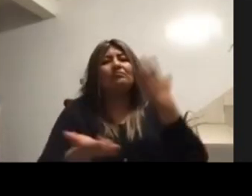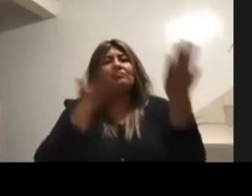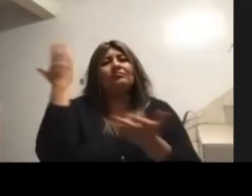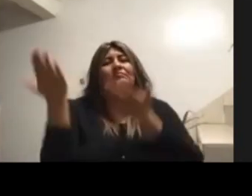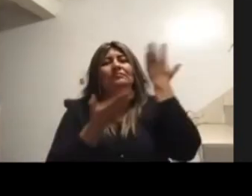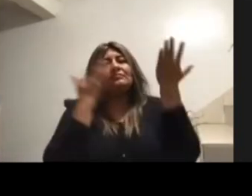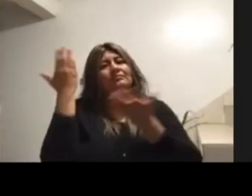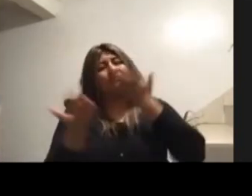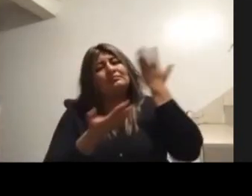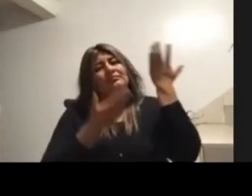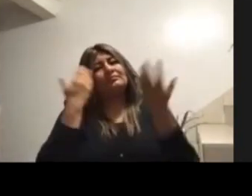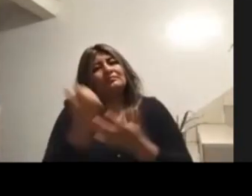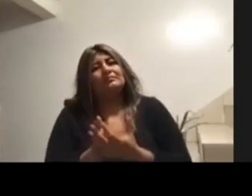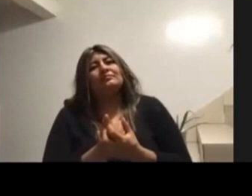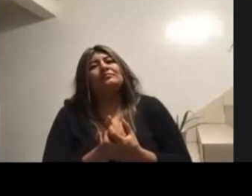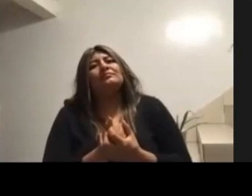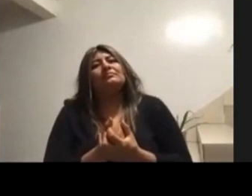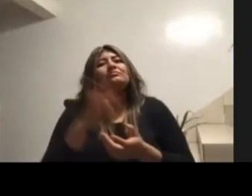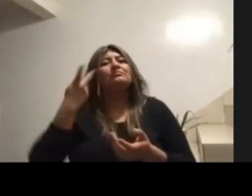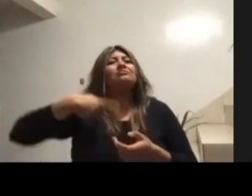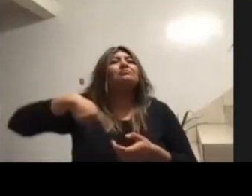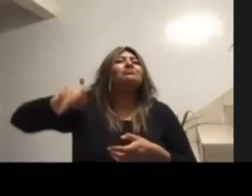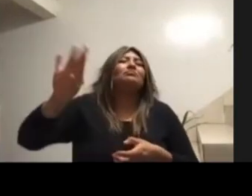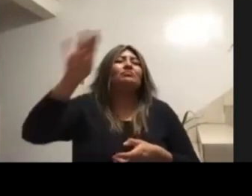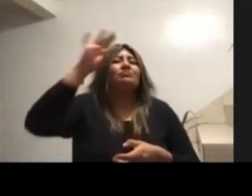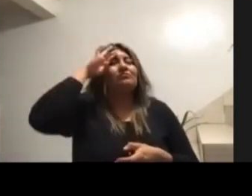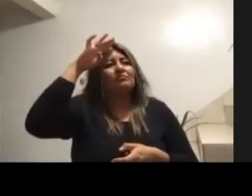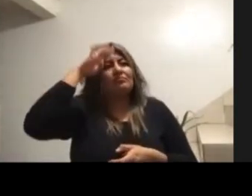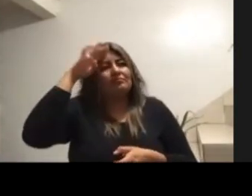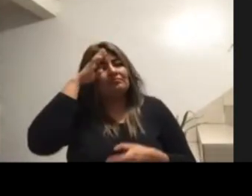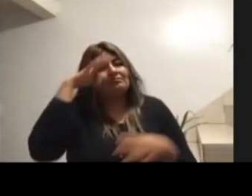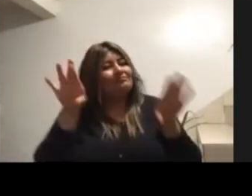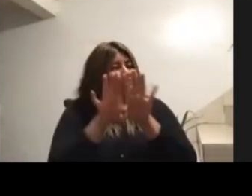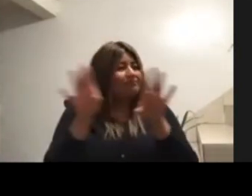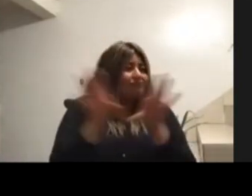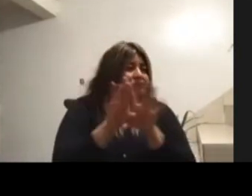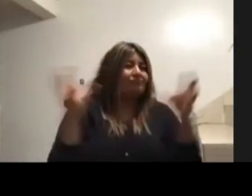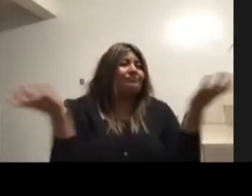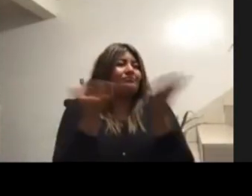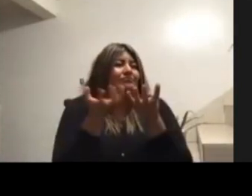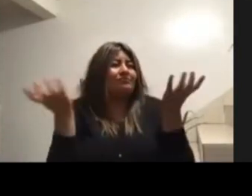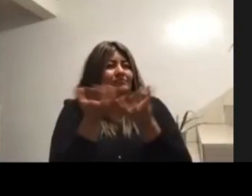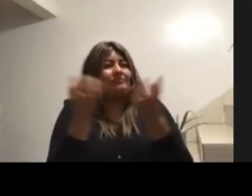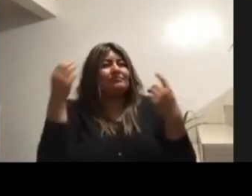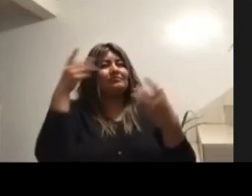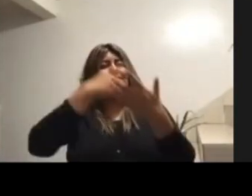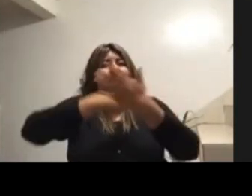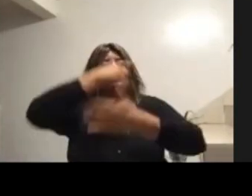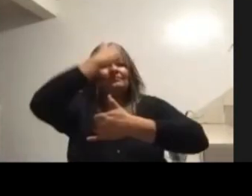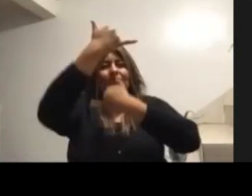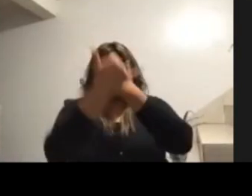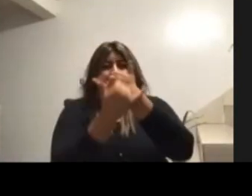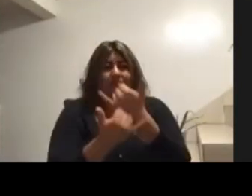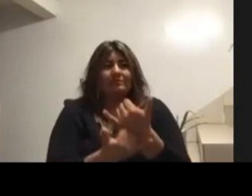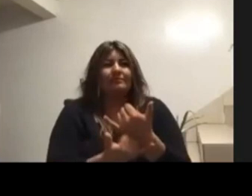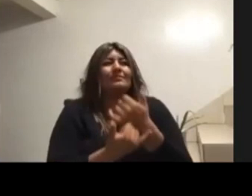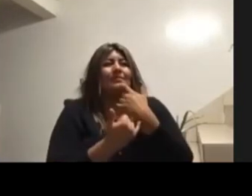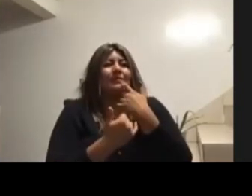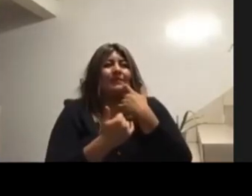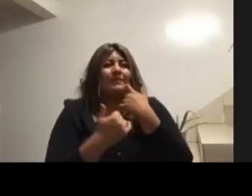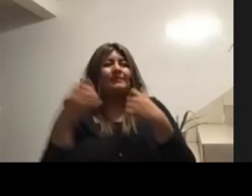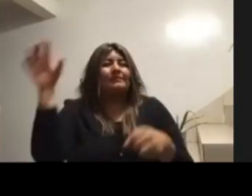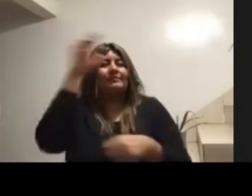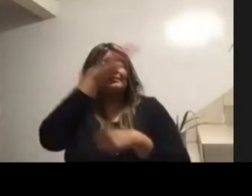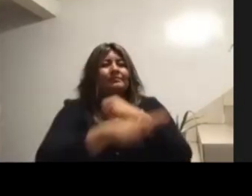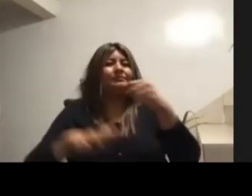en la parte de cómo hacer que el currículo que al final de cuentas norma los aprendizajes que hay